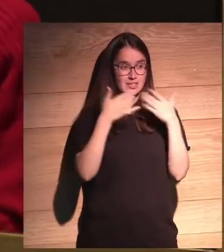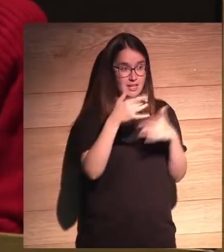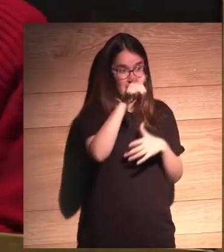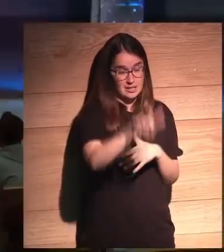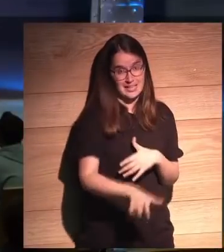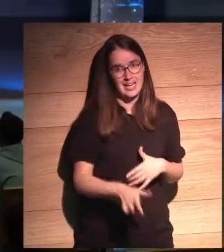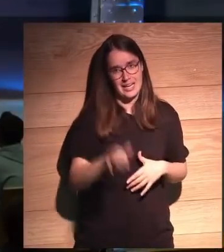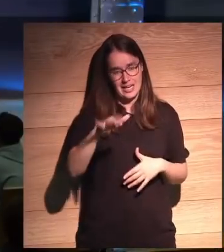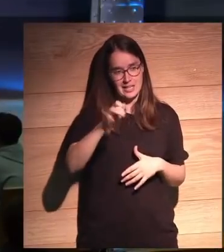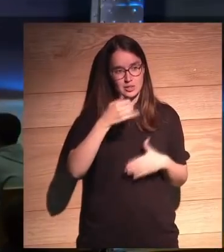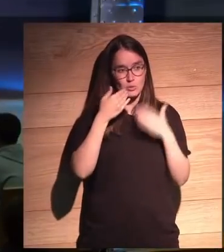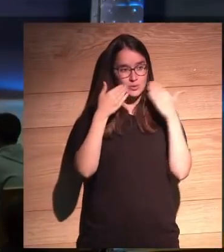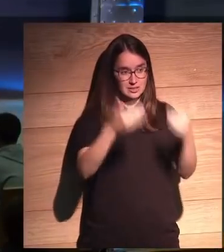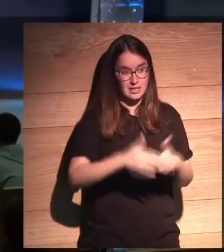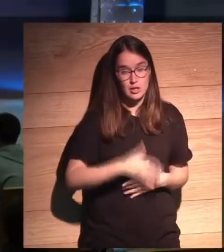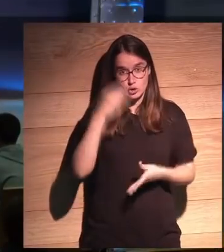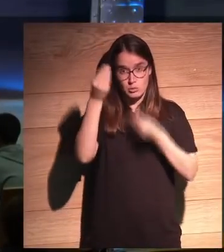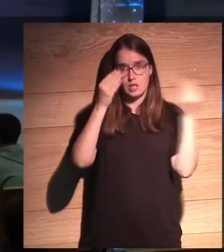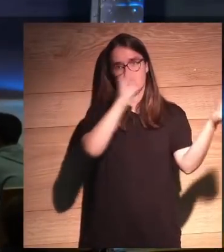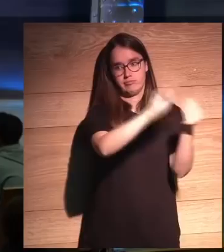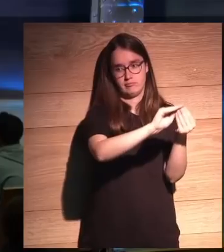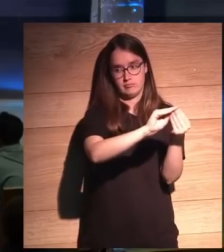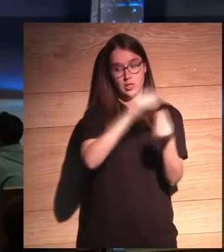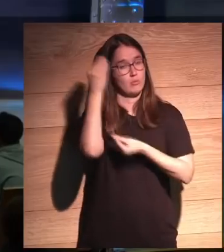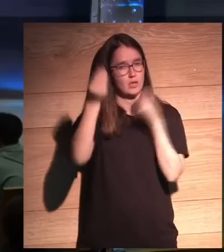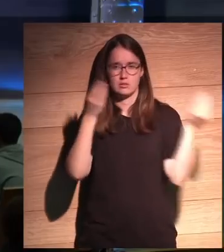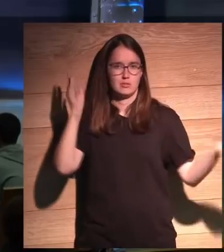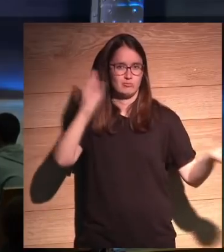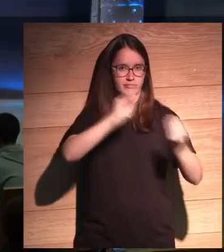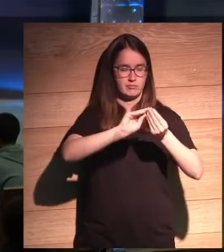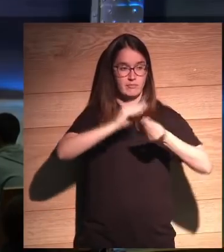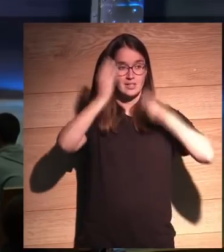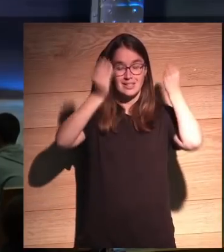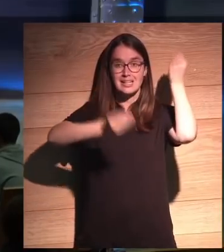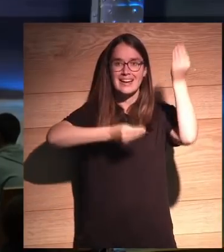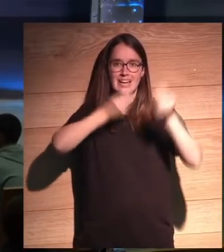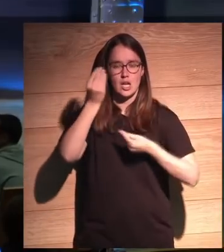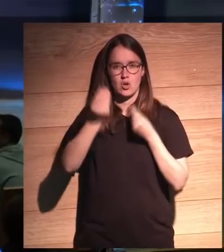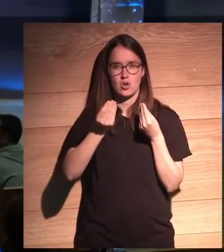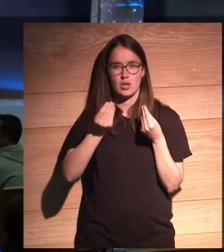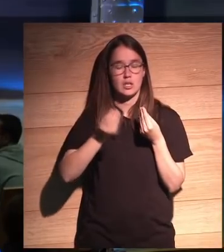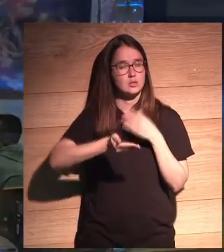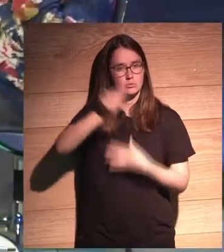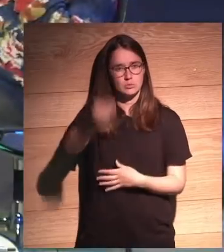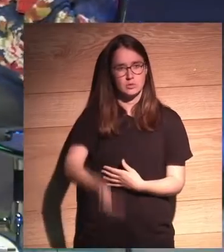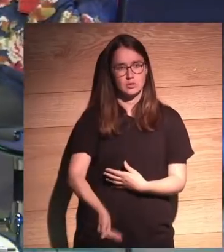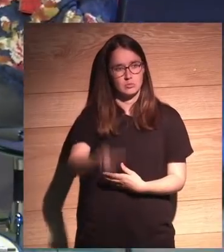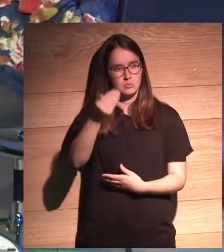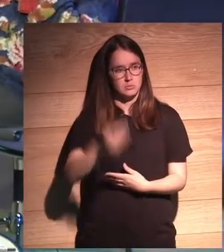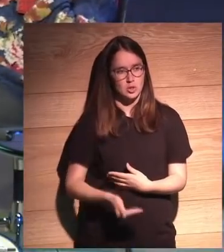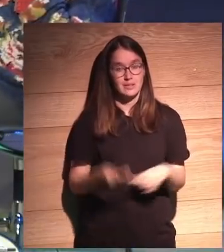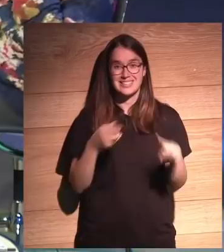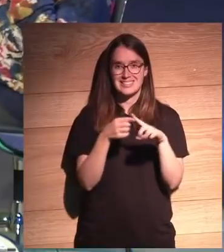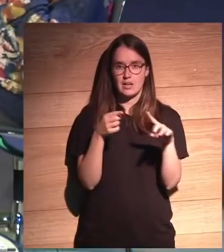Yo Gracias, pienso de lo verdad. mismo, La idea. pienso lo mismo, pienso exactamente lo mismo. Creo que es fundamental que tengan